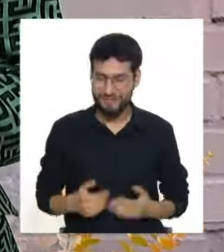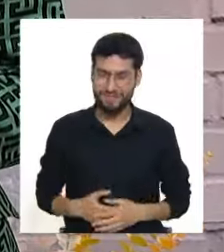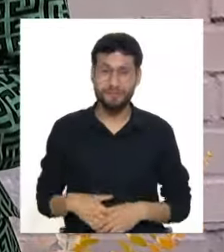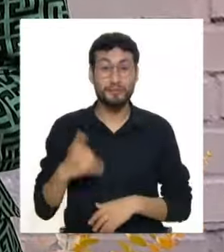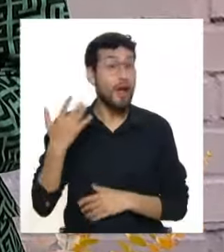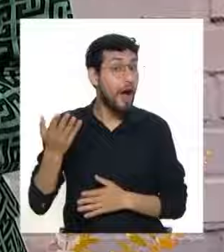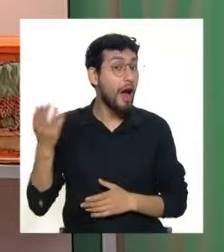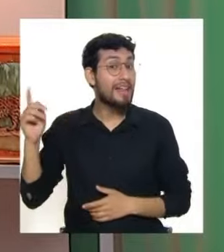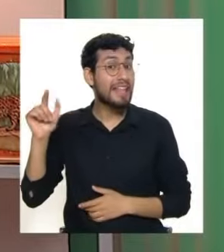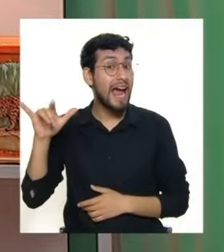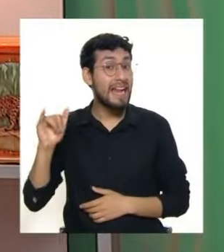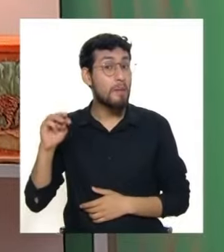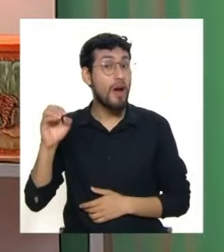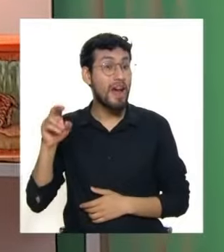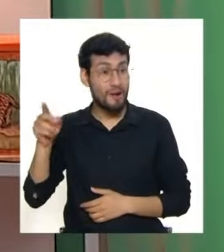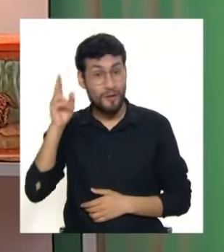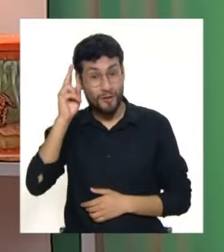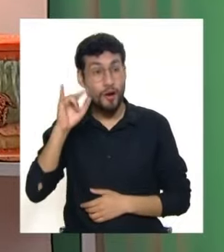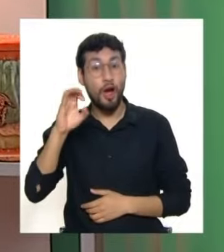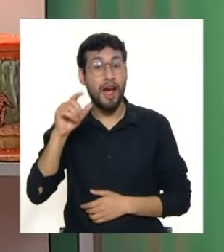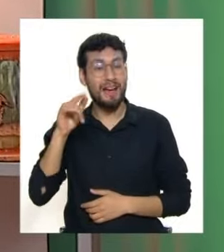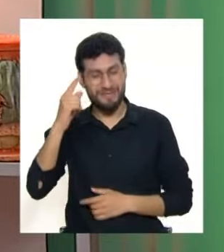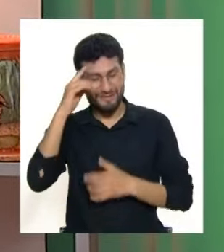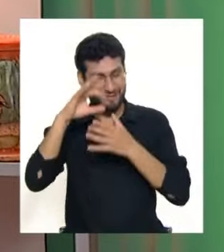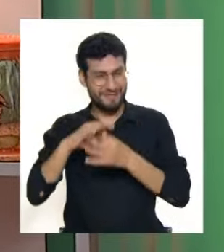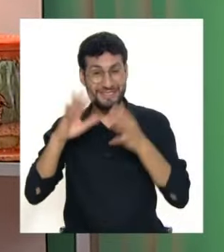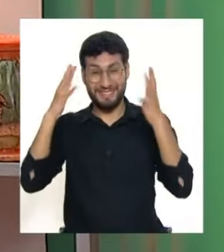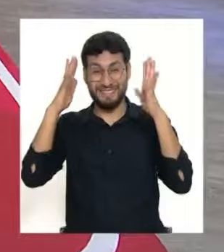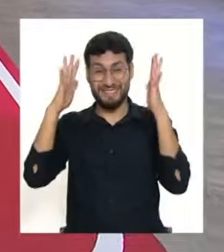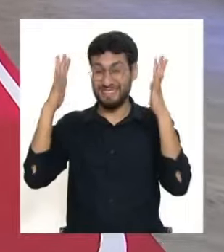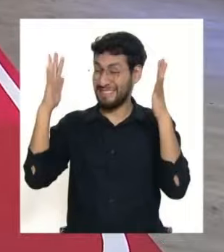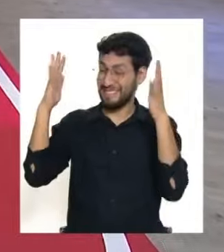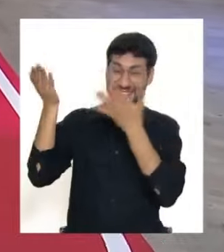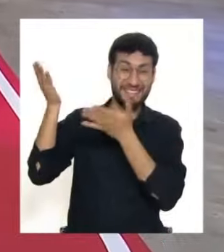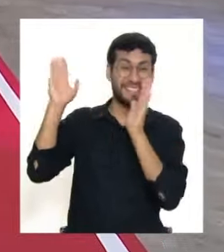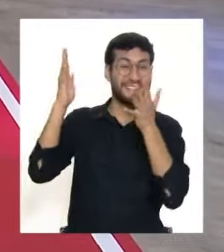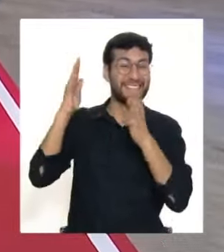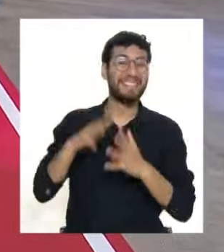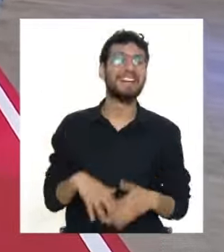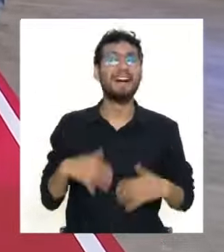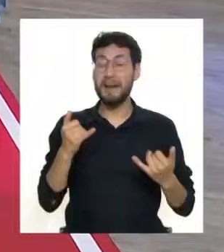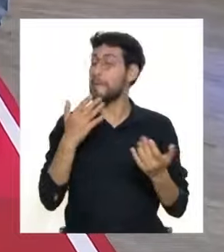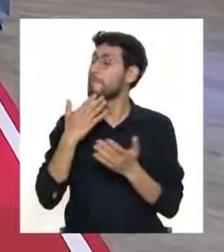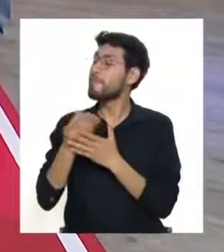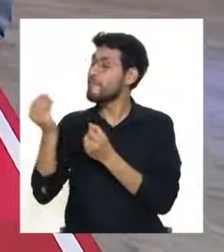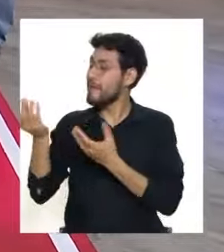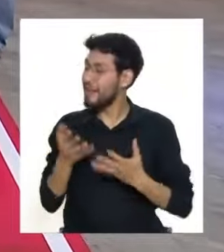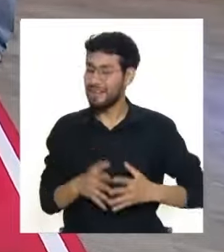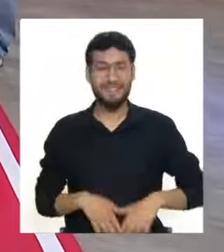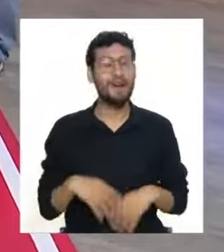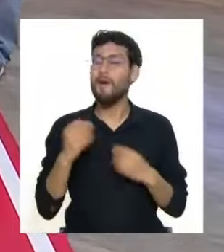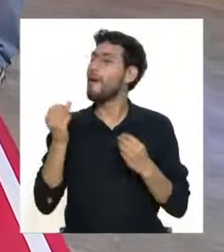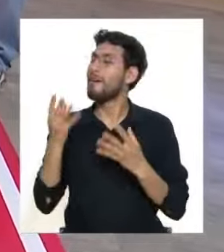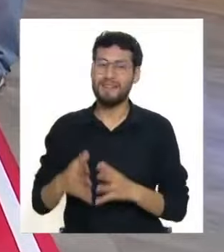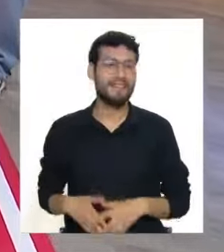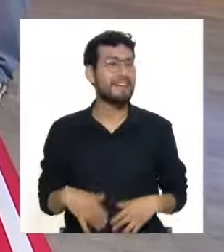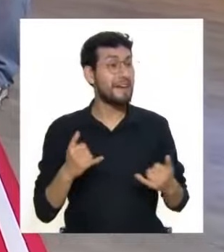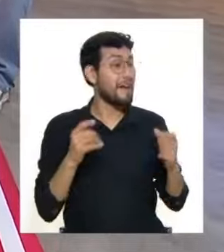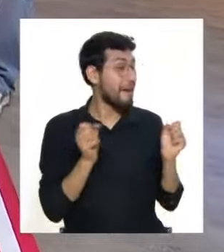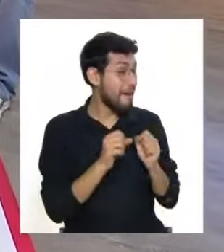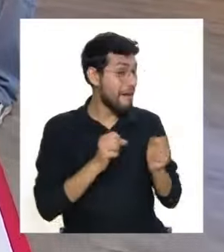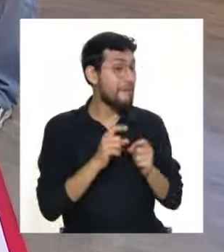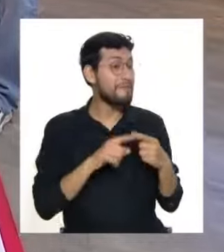Montero, profesora de yoga y mindfulness. Un aplauso para la... ¡Oh! Hola, Tali, bienvenida. ¿Cómo están? Con